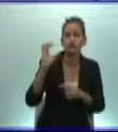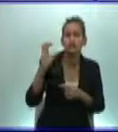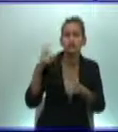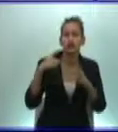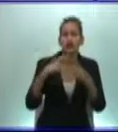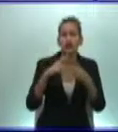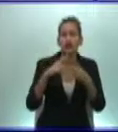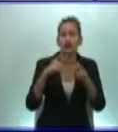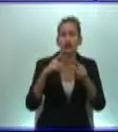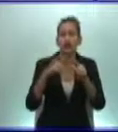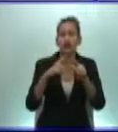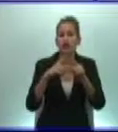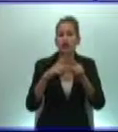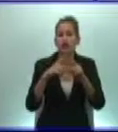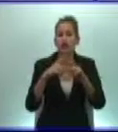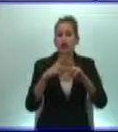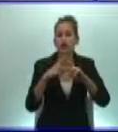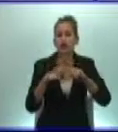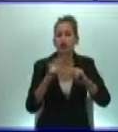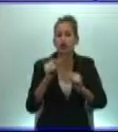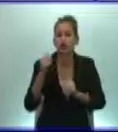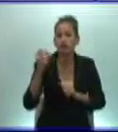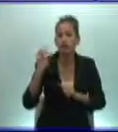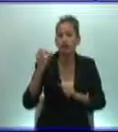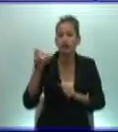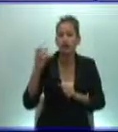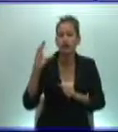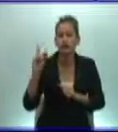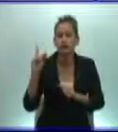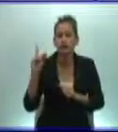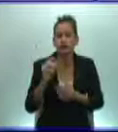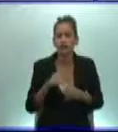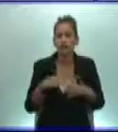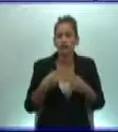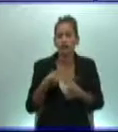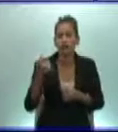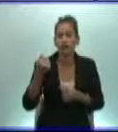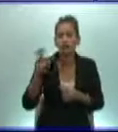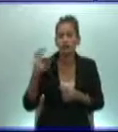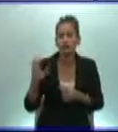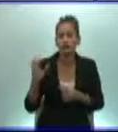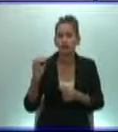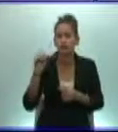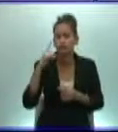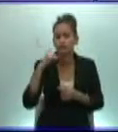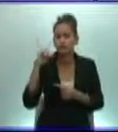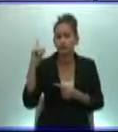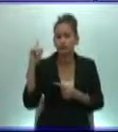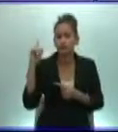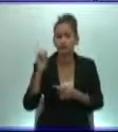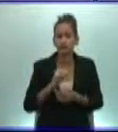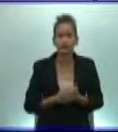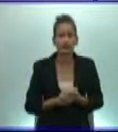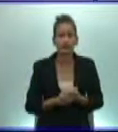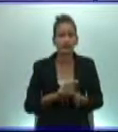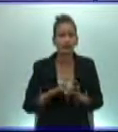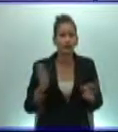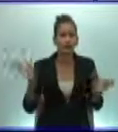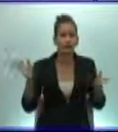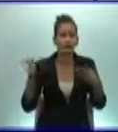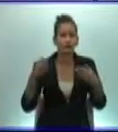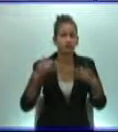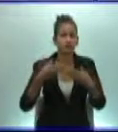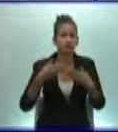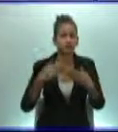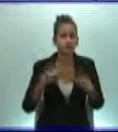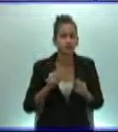bisectriz del ángulo. Entonces, ya estás en condiciones de dar la conclusión de